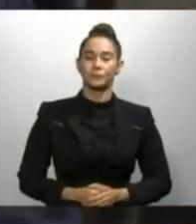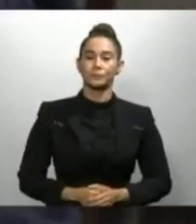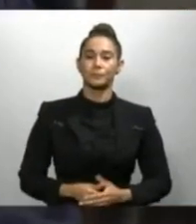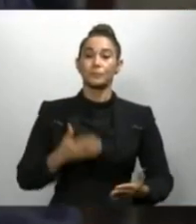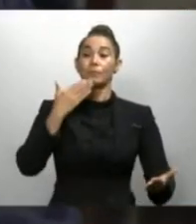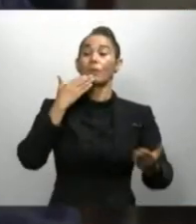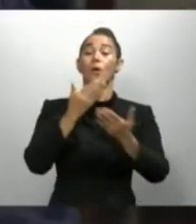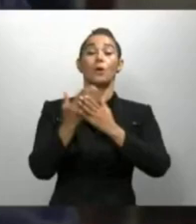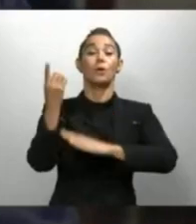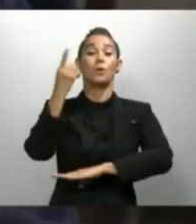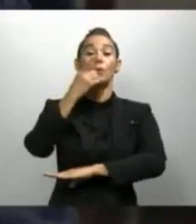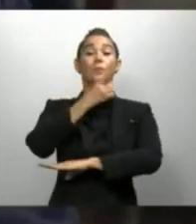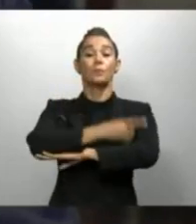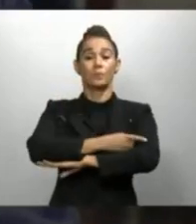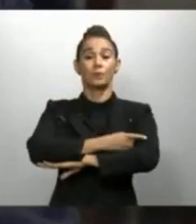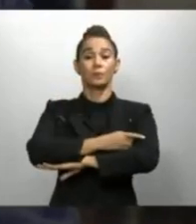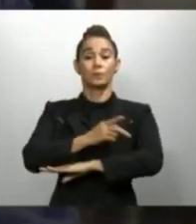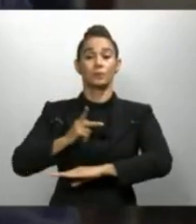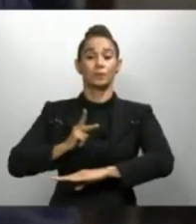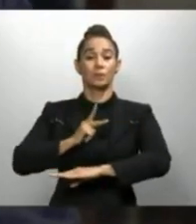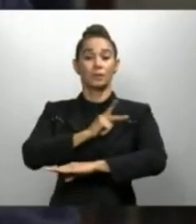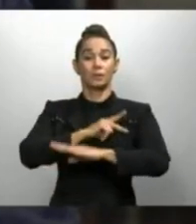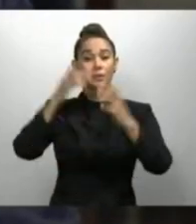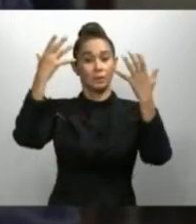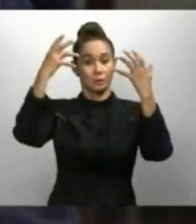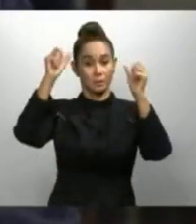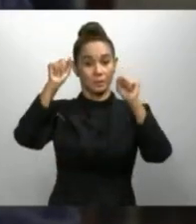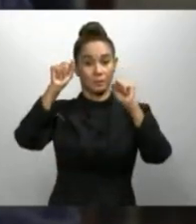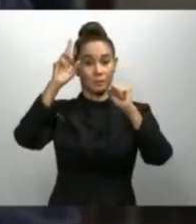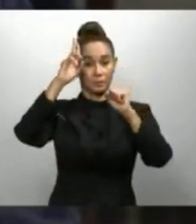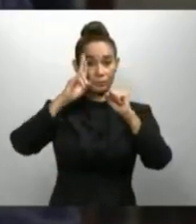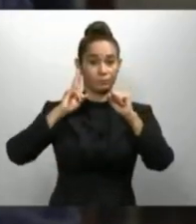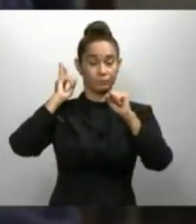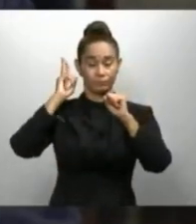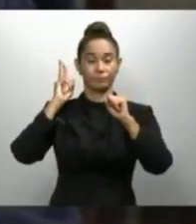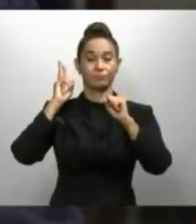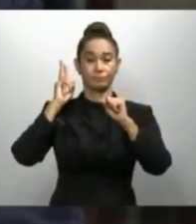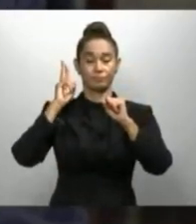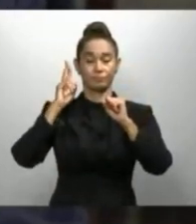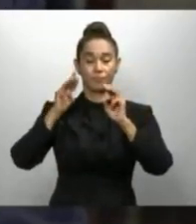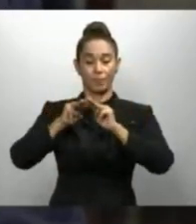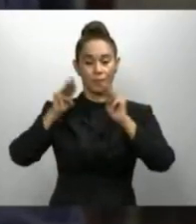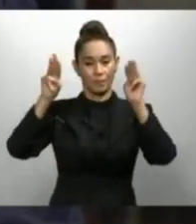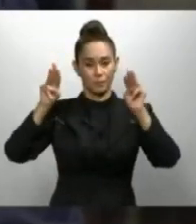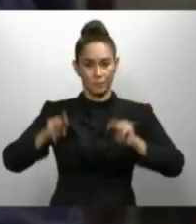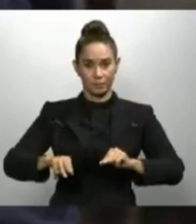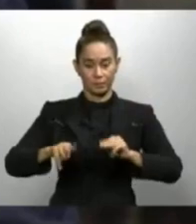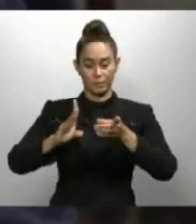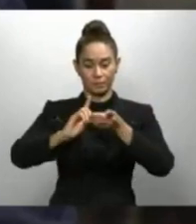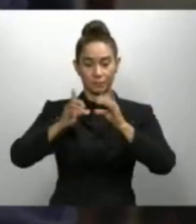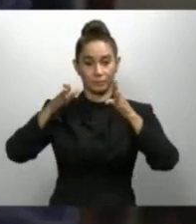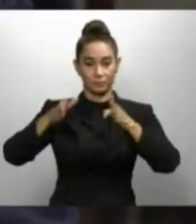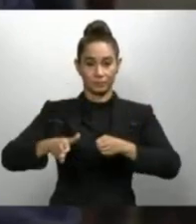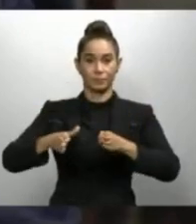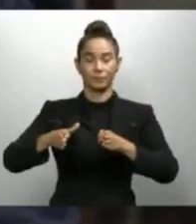Muy buenos días, señora vicepresidenta Raquel Peña, ministros,